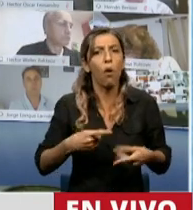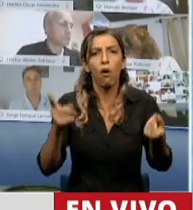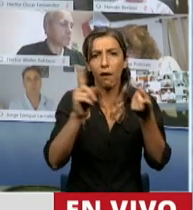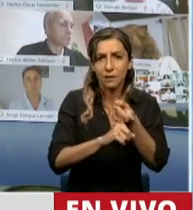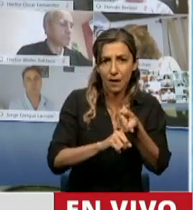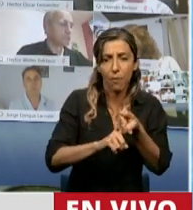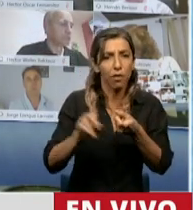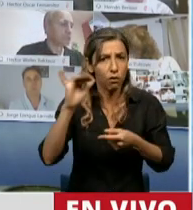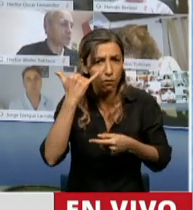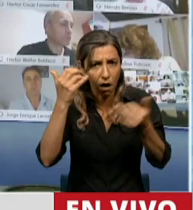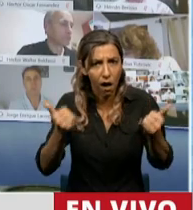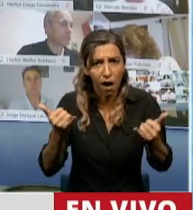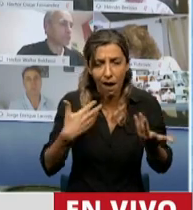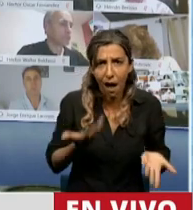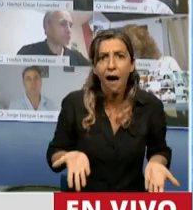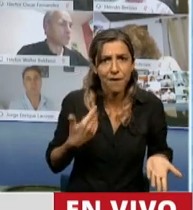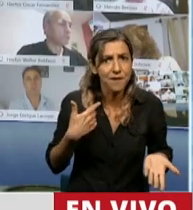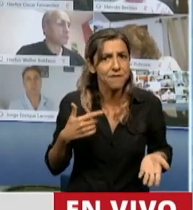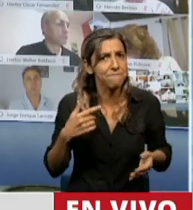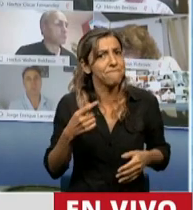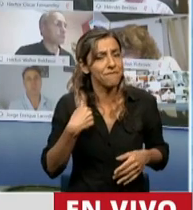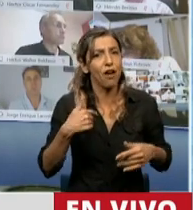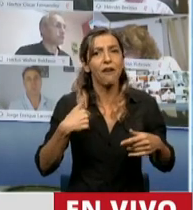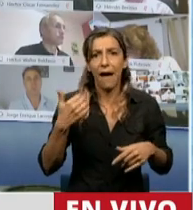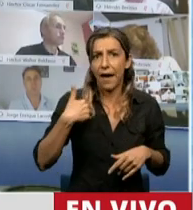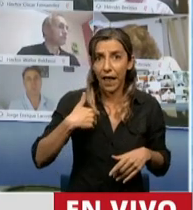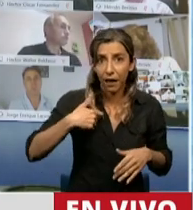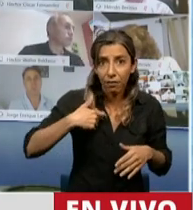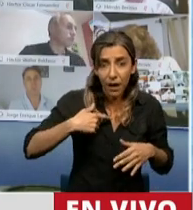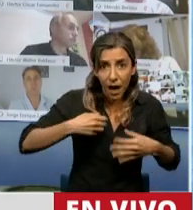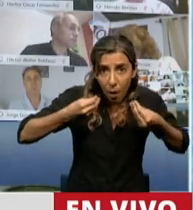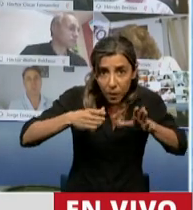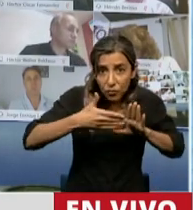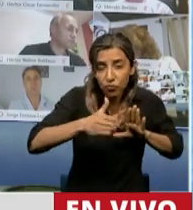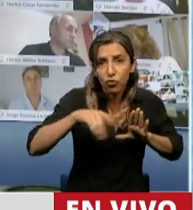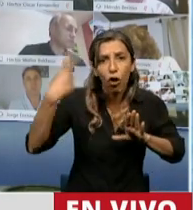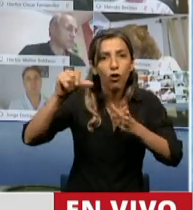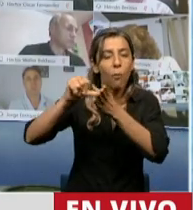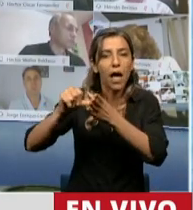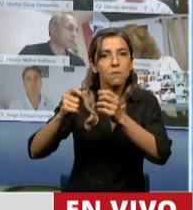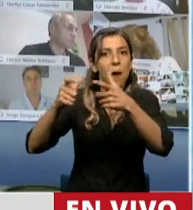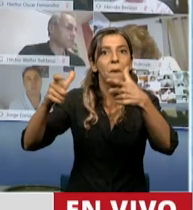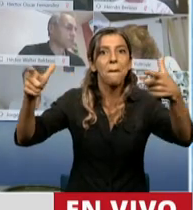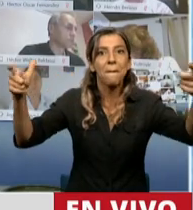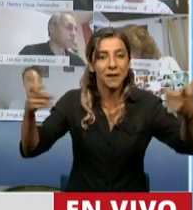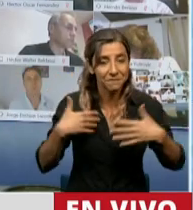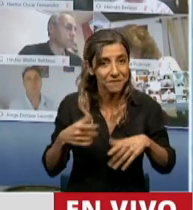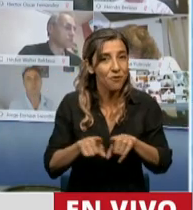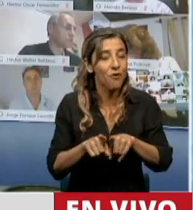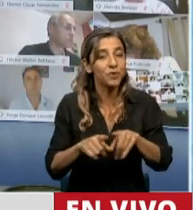países más incorporaron al matrimonio igualitario después que lo hizo la Argentina? Y así fue también con la ley de identidad de género y